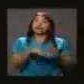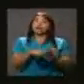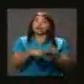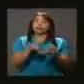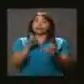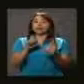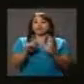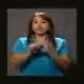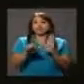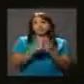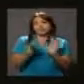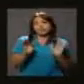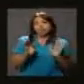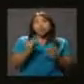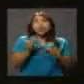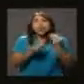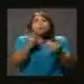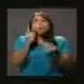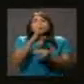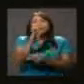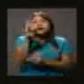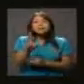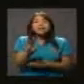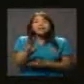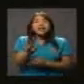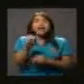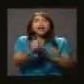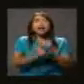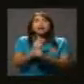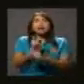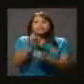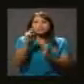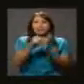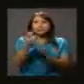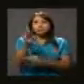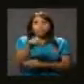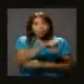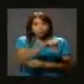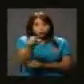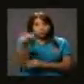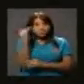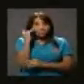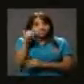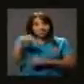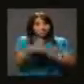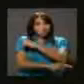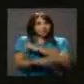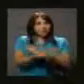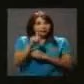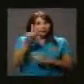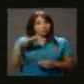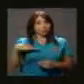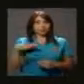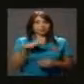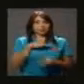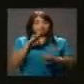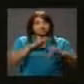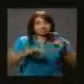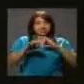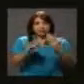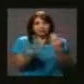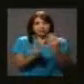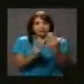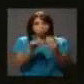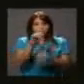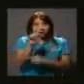Costa Rica? ¿Ustedes sabían que en este país hay un ministerio de ciencia y tecnología? ¿Sabían eso? Sí.